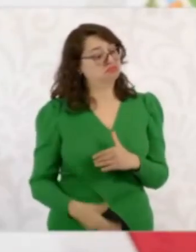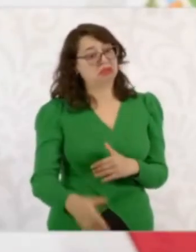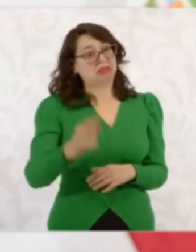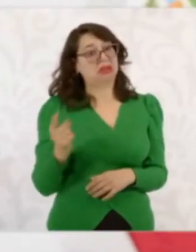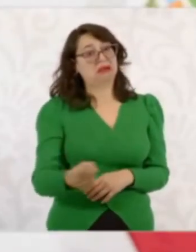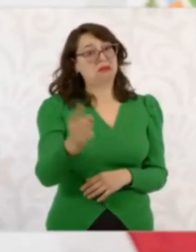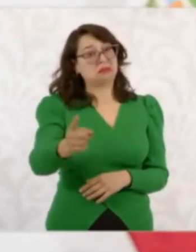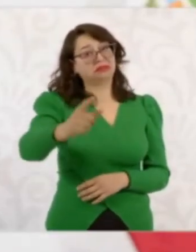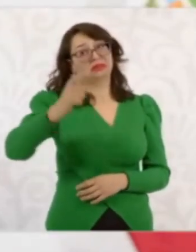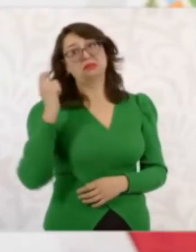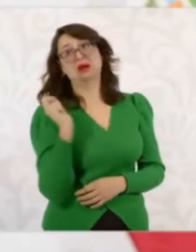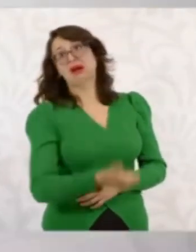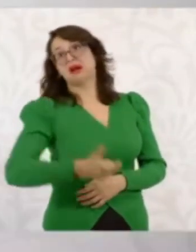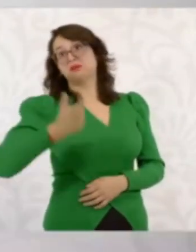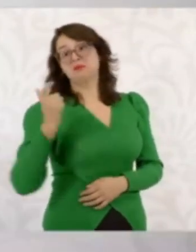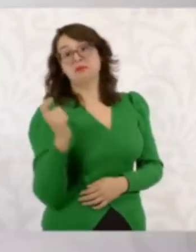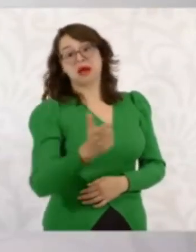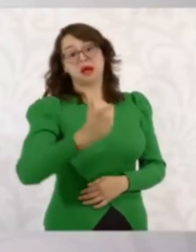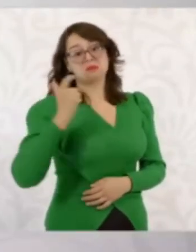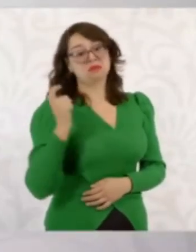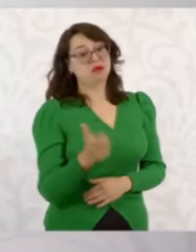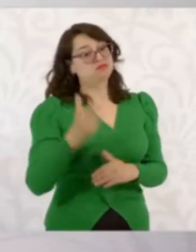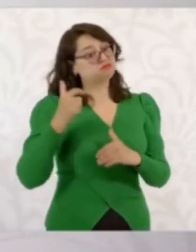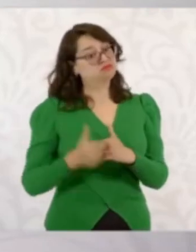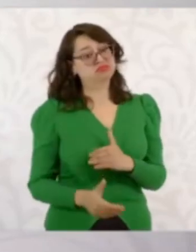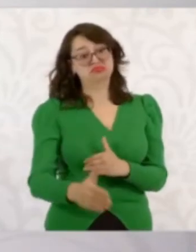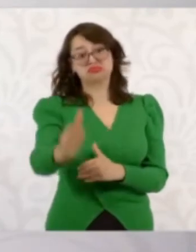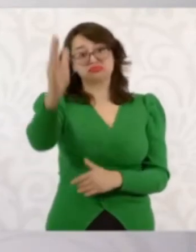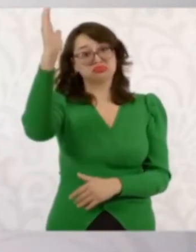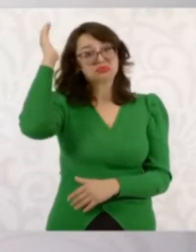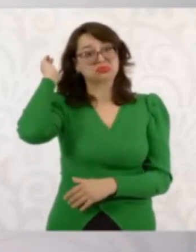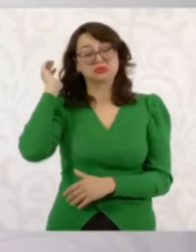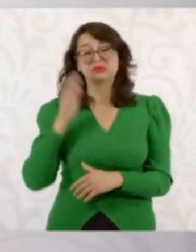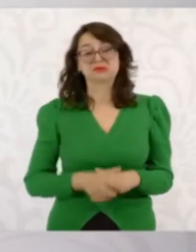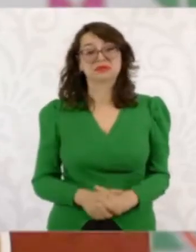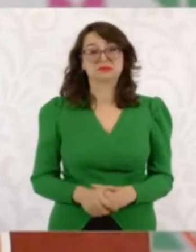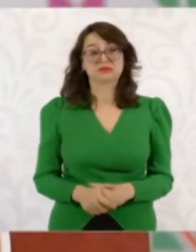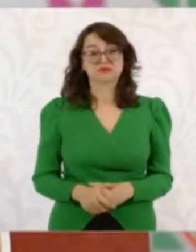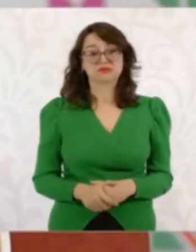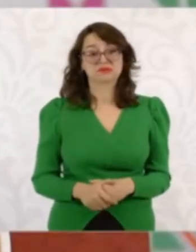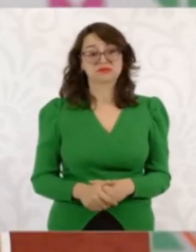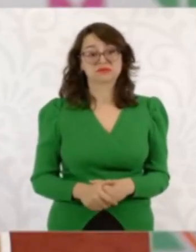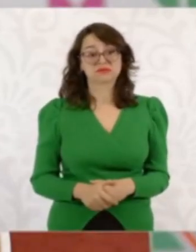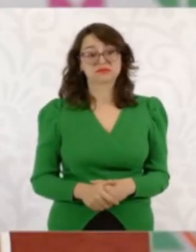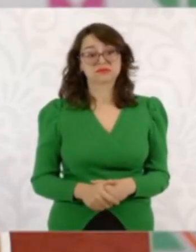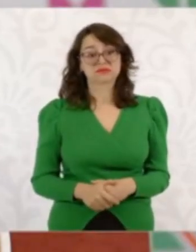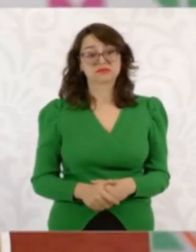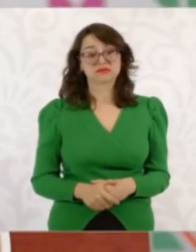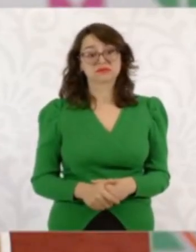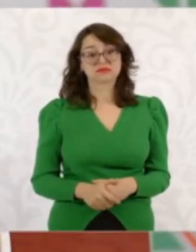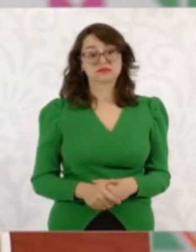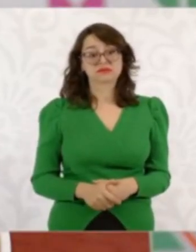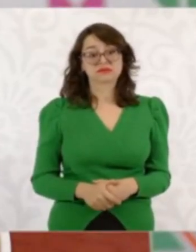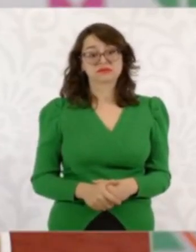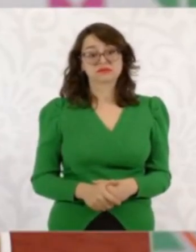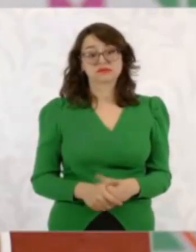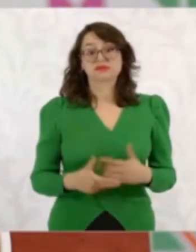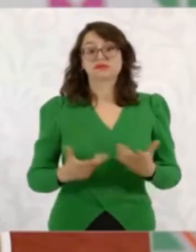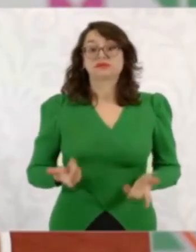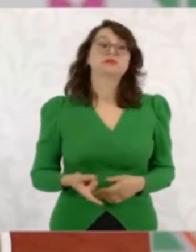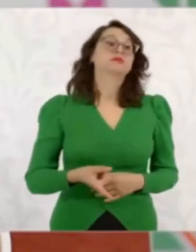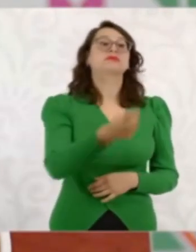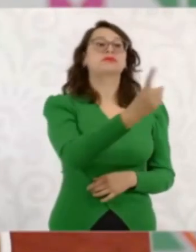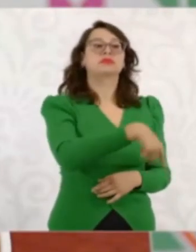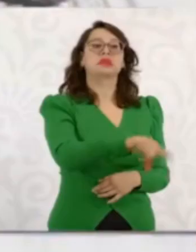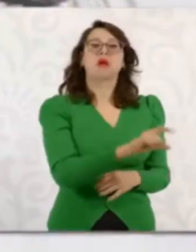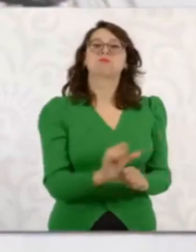México, por el resto del futuro. Y los deudores,